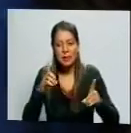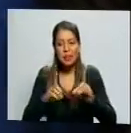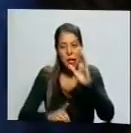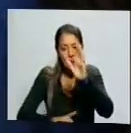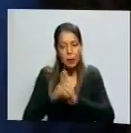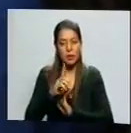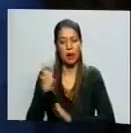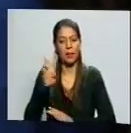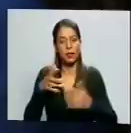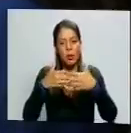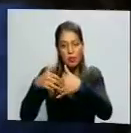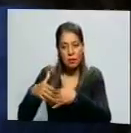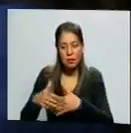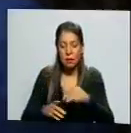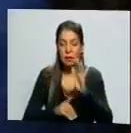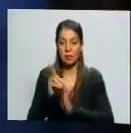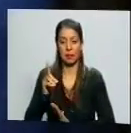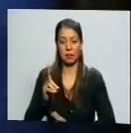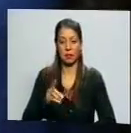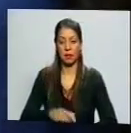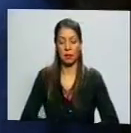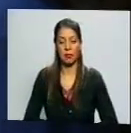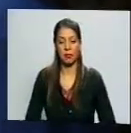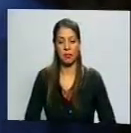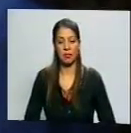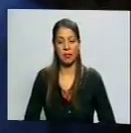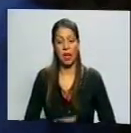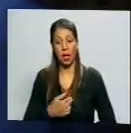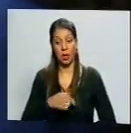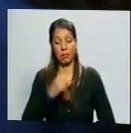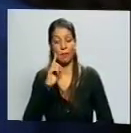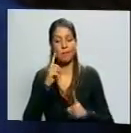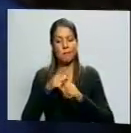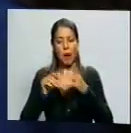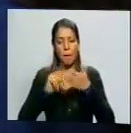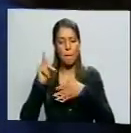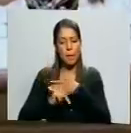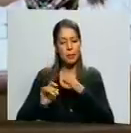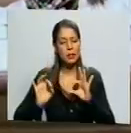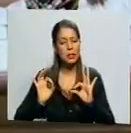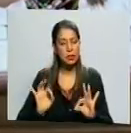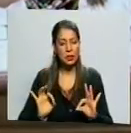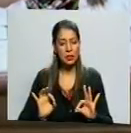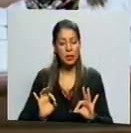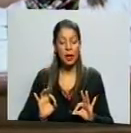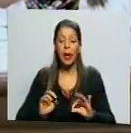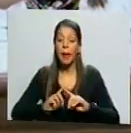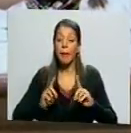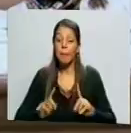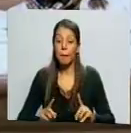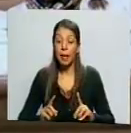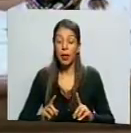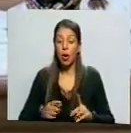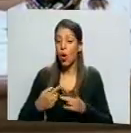productivo del país. Eso desde el punto de vista estratégico. Pero desde el punto de